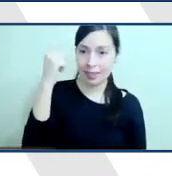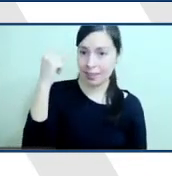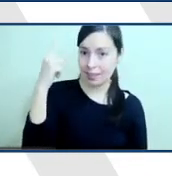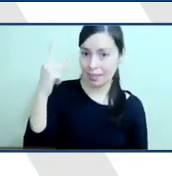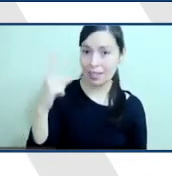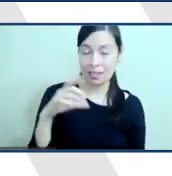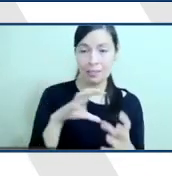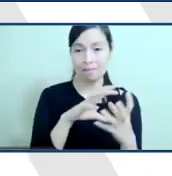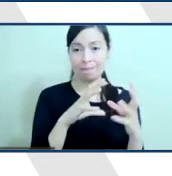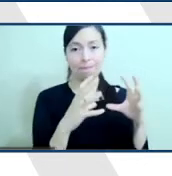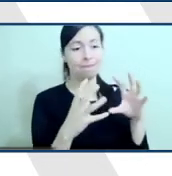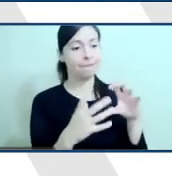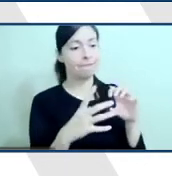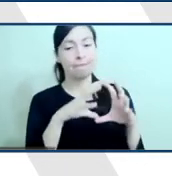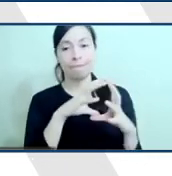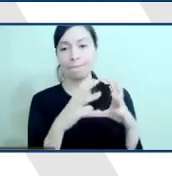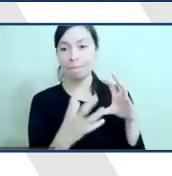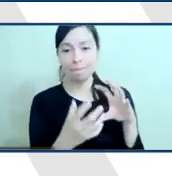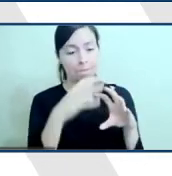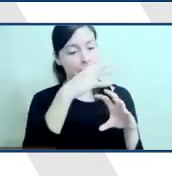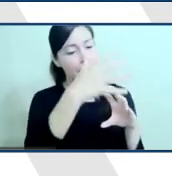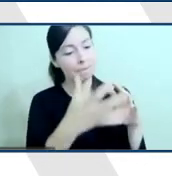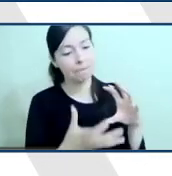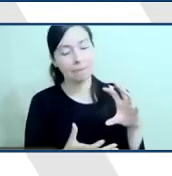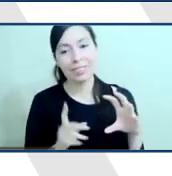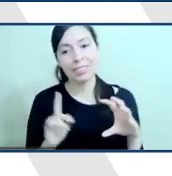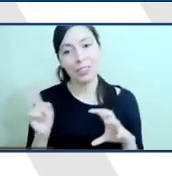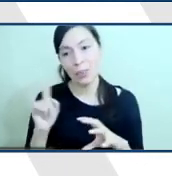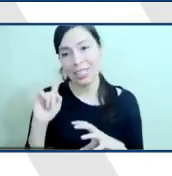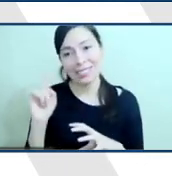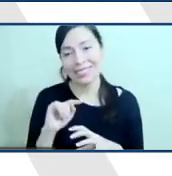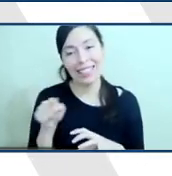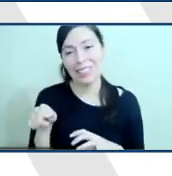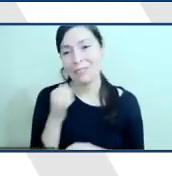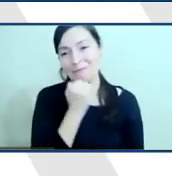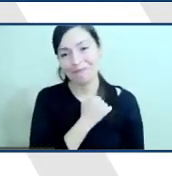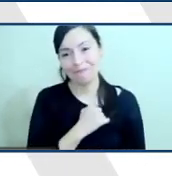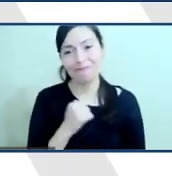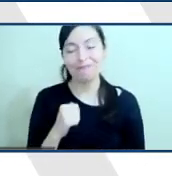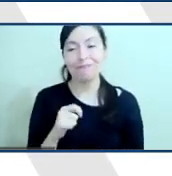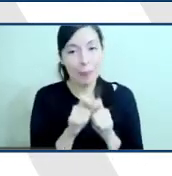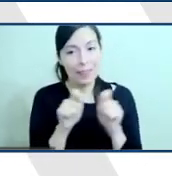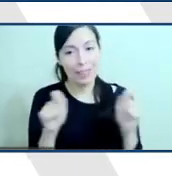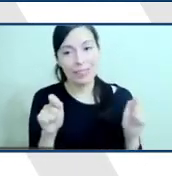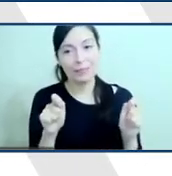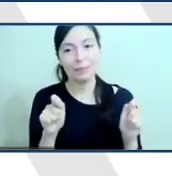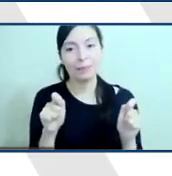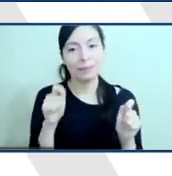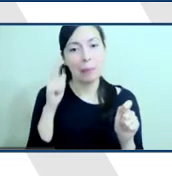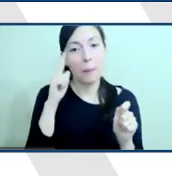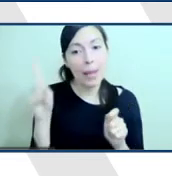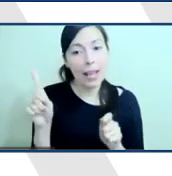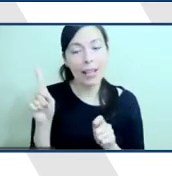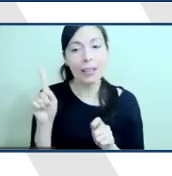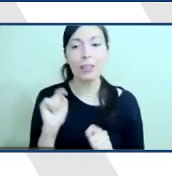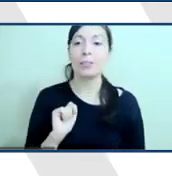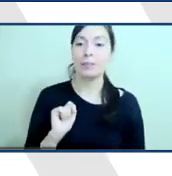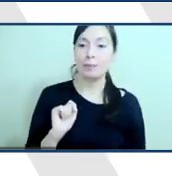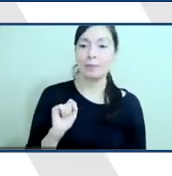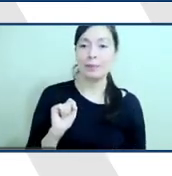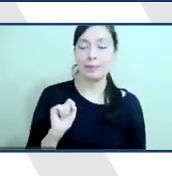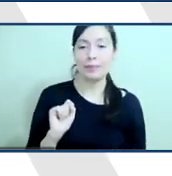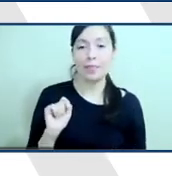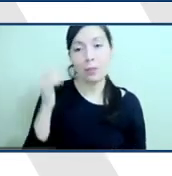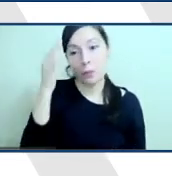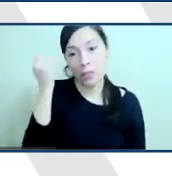propio planeta, pero no es lo que ellos estaban creyendo medir. Sin embargo, sin ser lo que ellos estaban